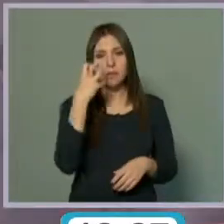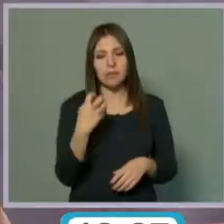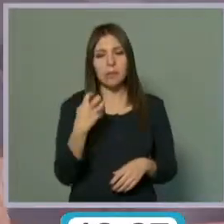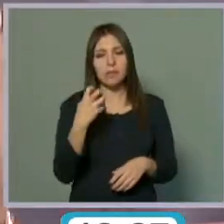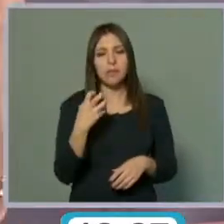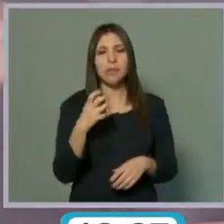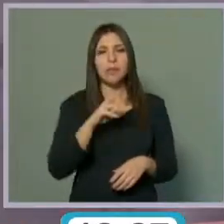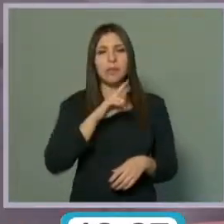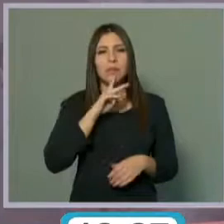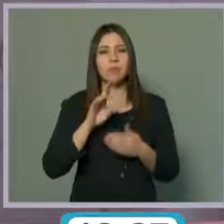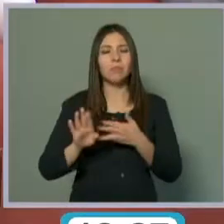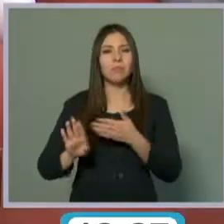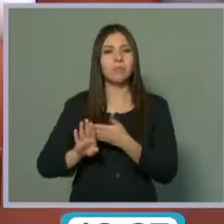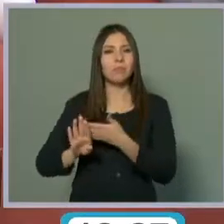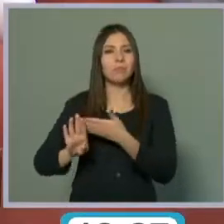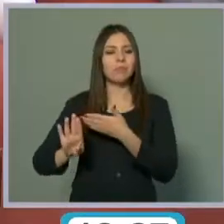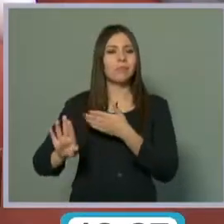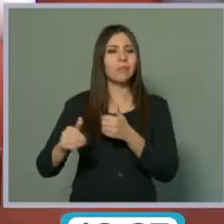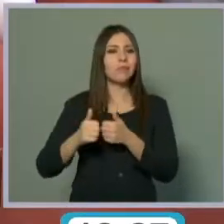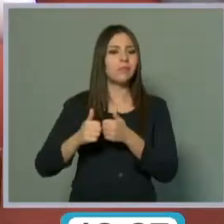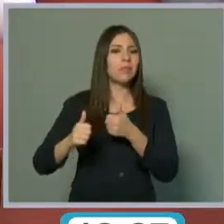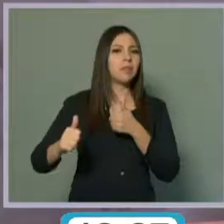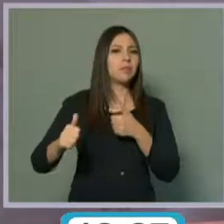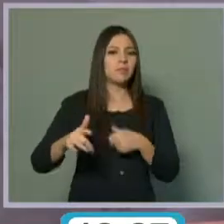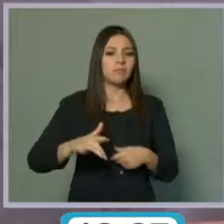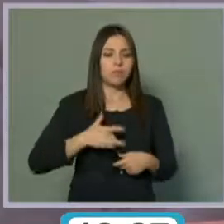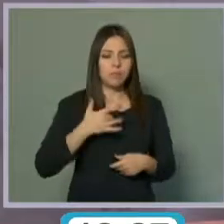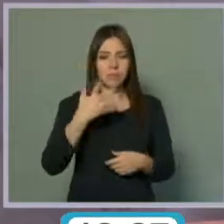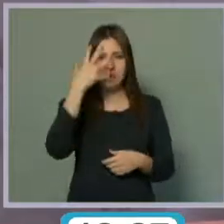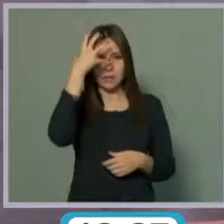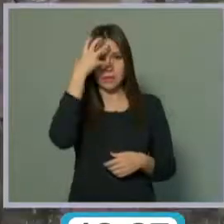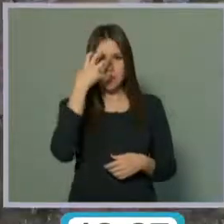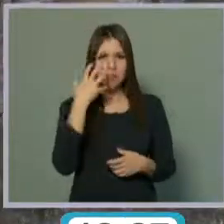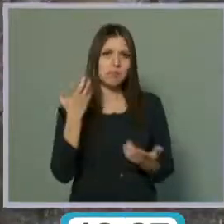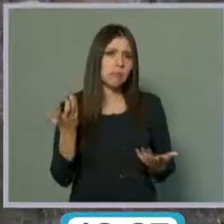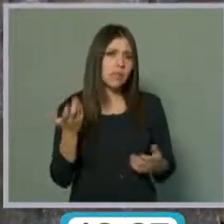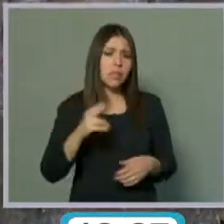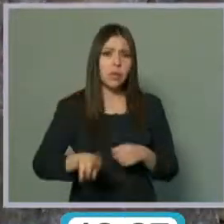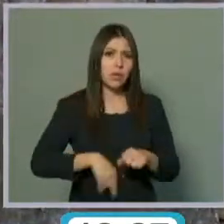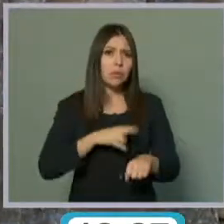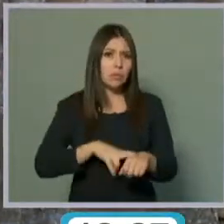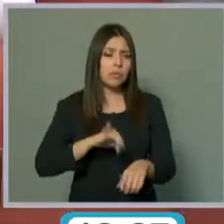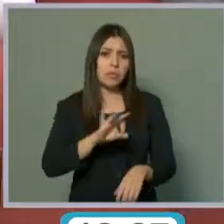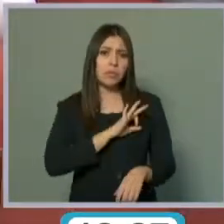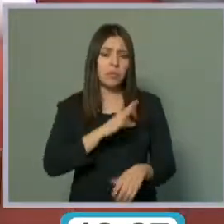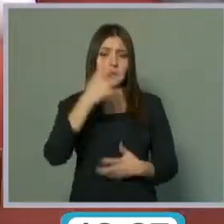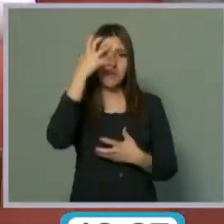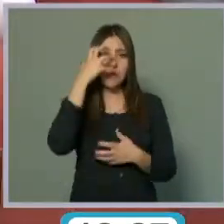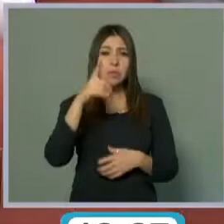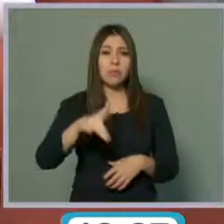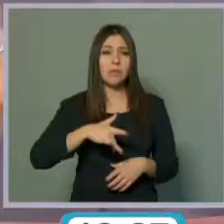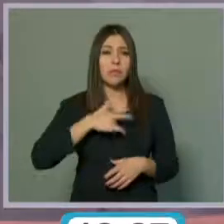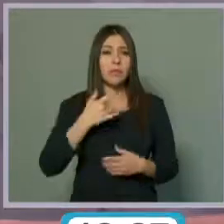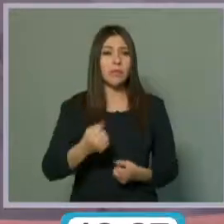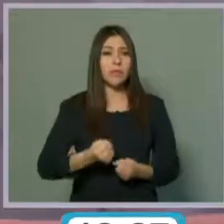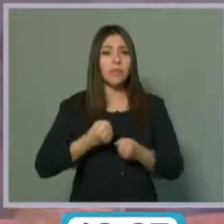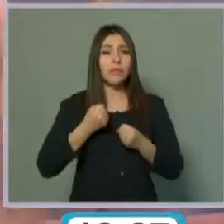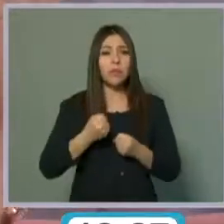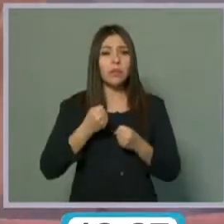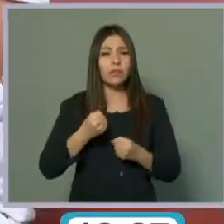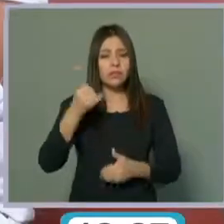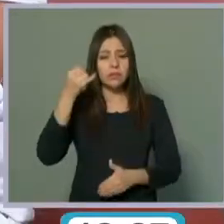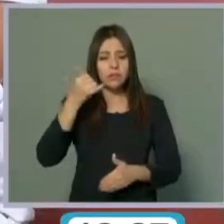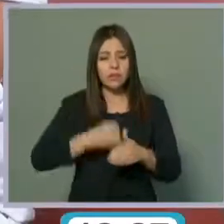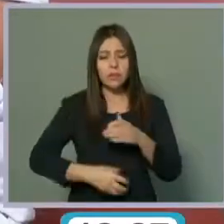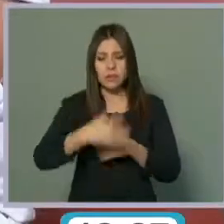te aíslas y tienes que vivirlo como tal. Estar triste se vale. Y entre más te sumerjas en este momento de tristeza, le